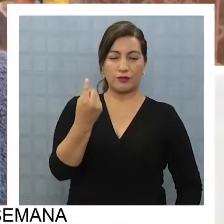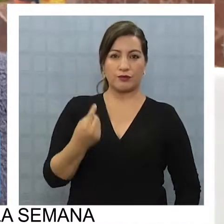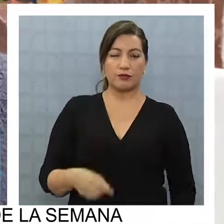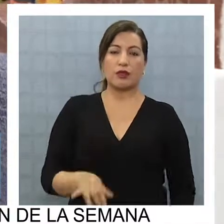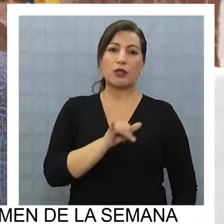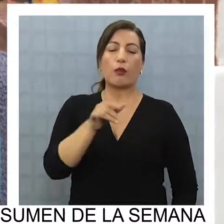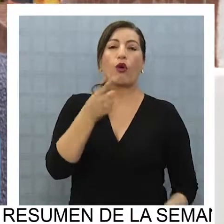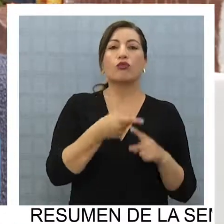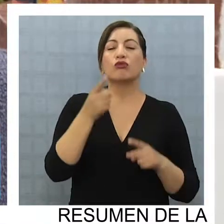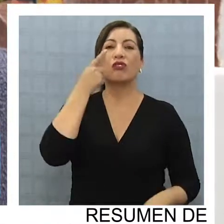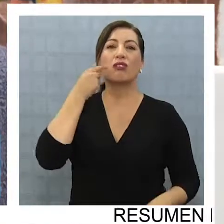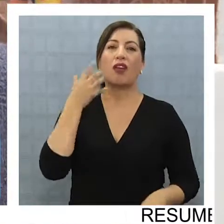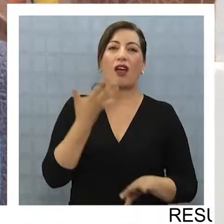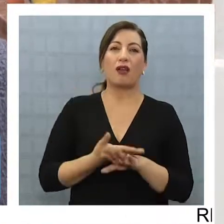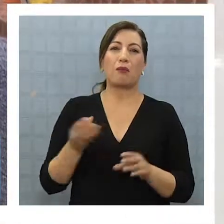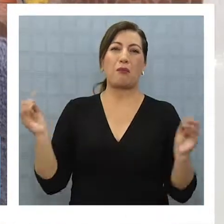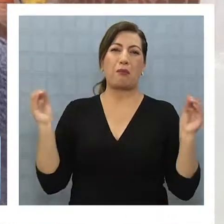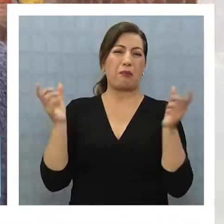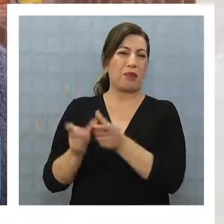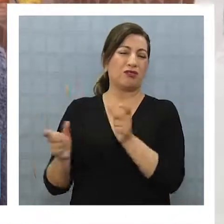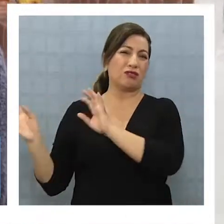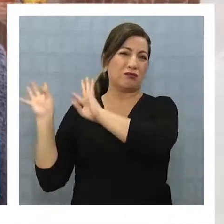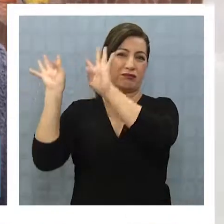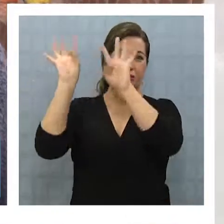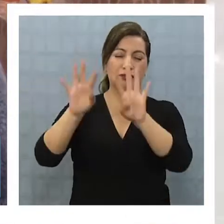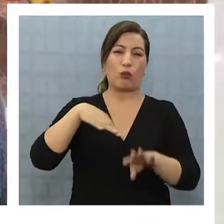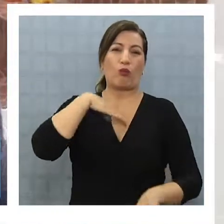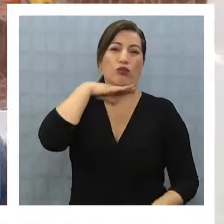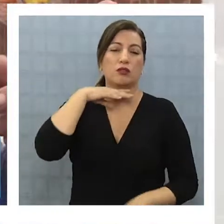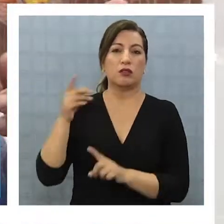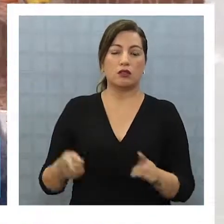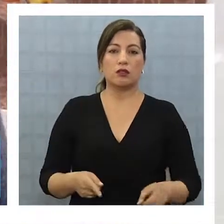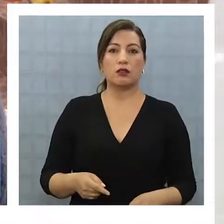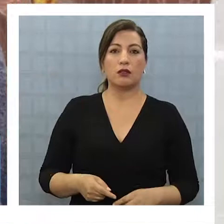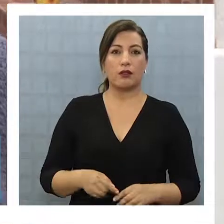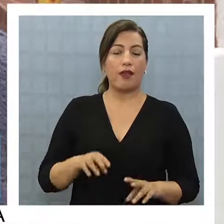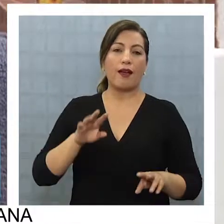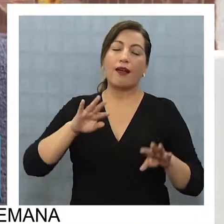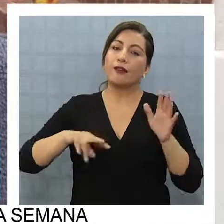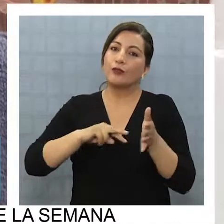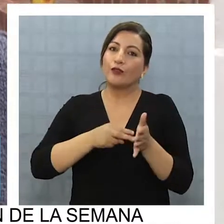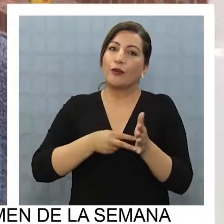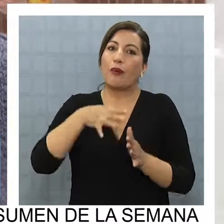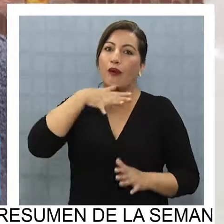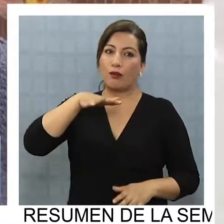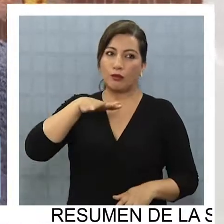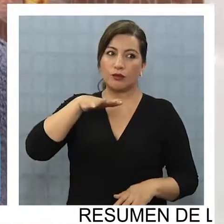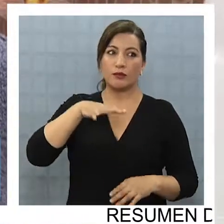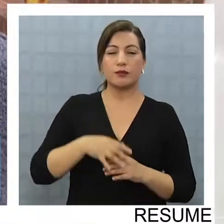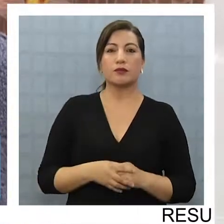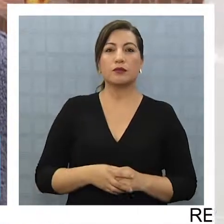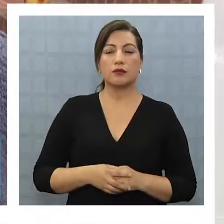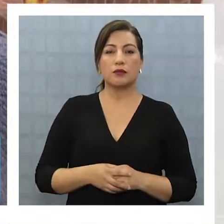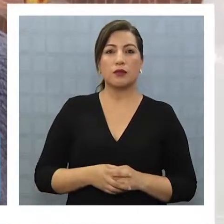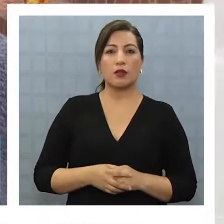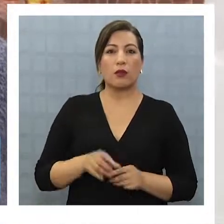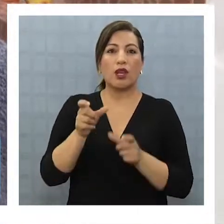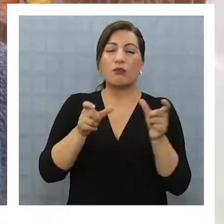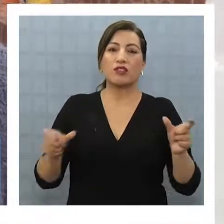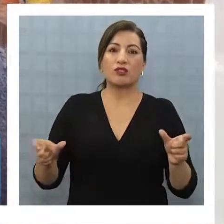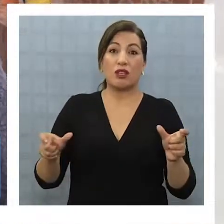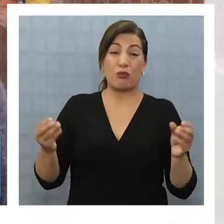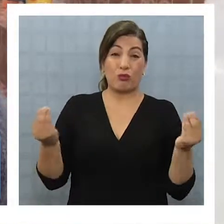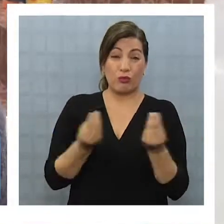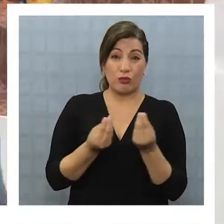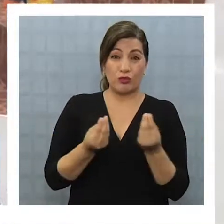los otros días viene más gente, está muy lleno. Y el asunto es el problema del agua. Ah, ya, cuando hay mucha gente se corta